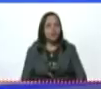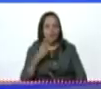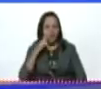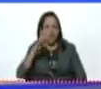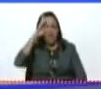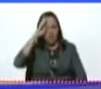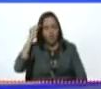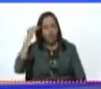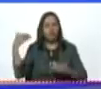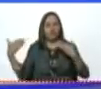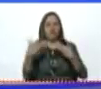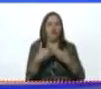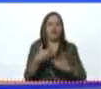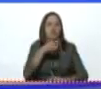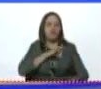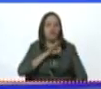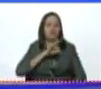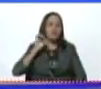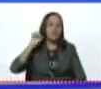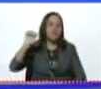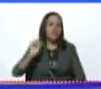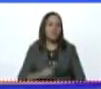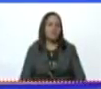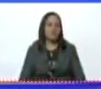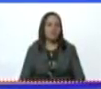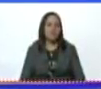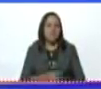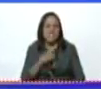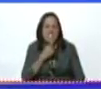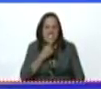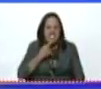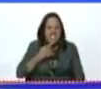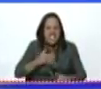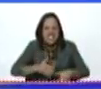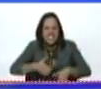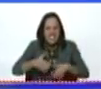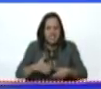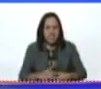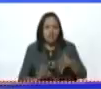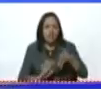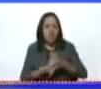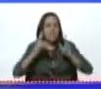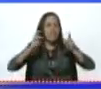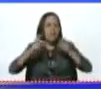el socialismo. Le tiemblan los dientes cuando habla de socialismo.